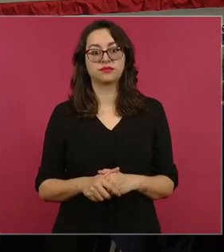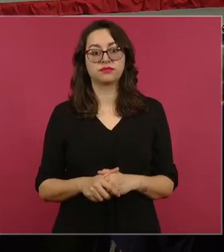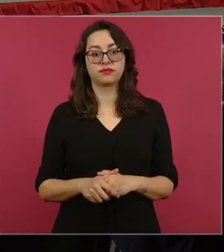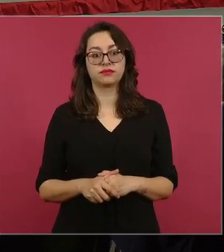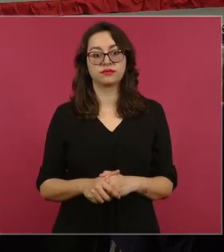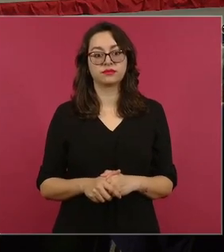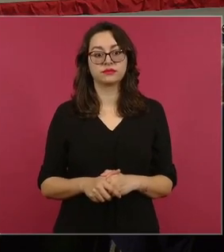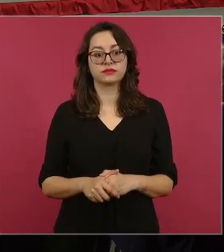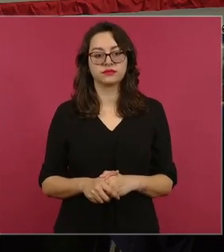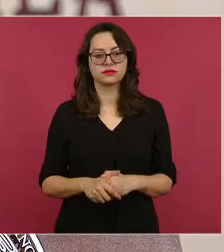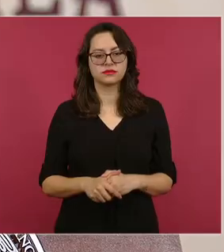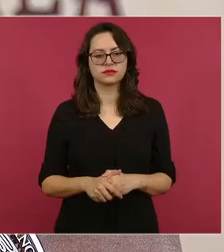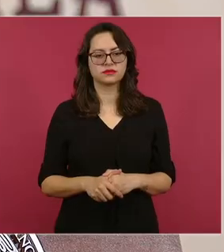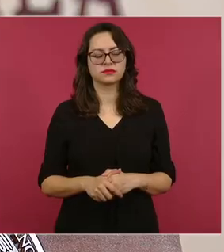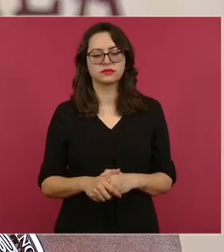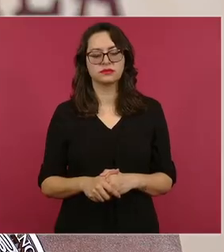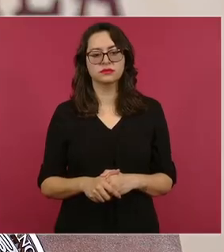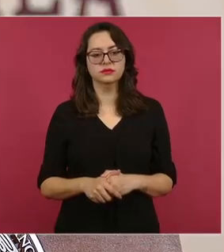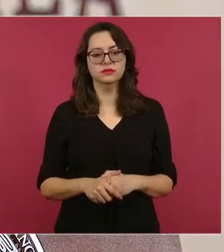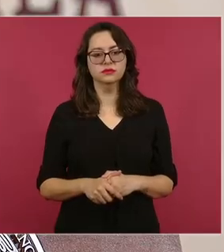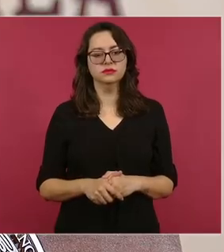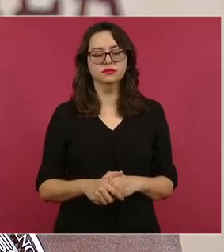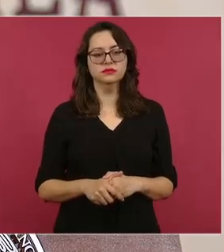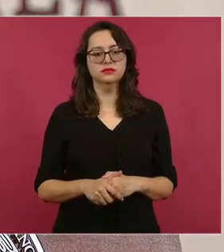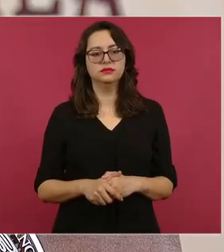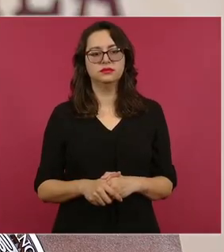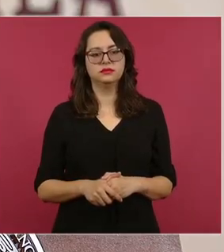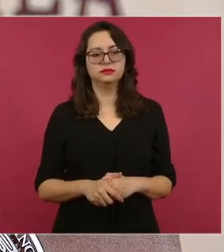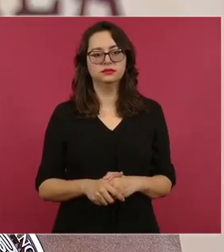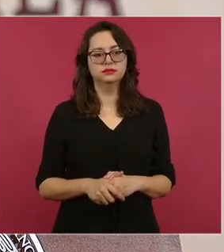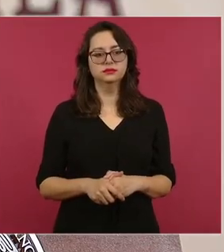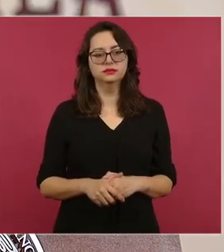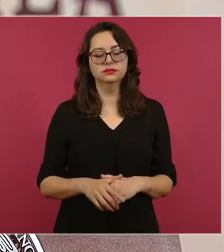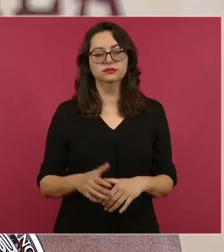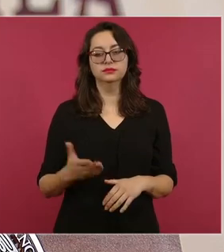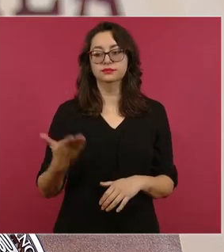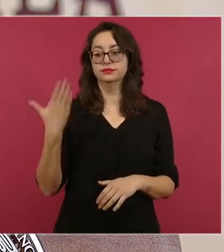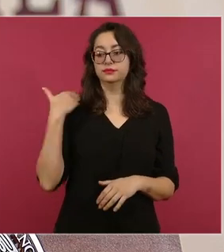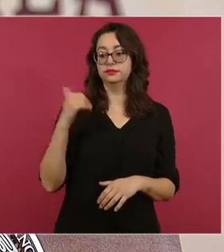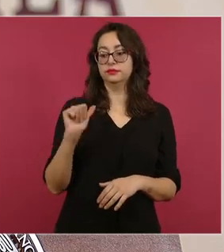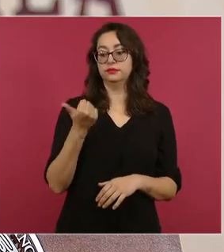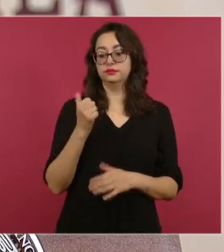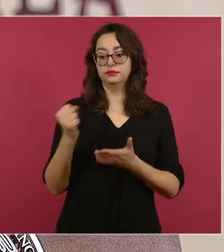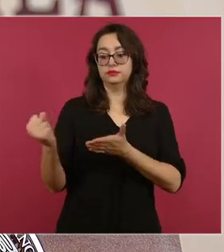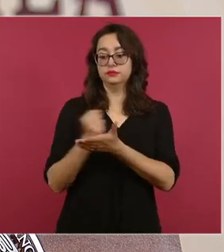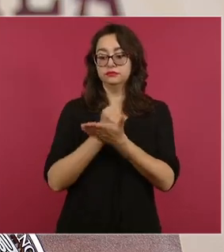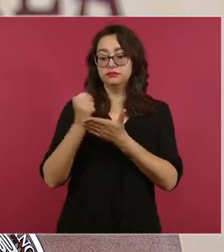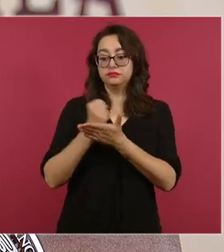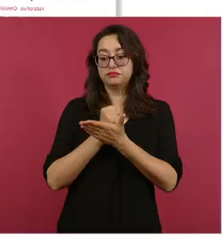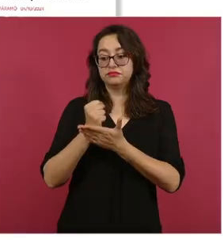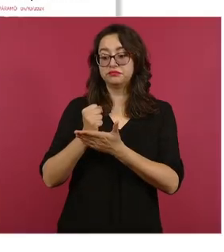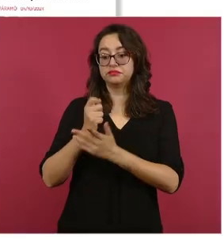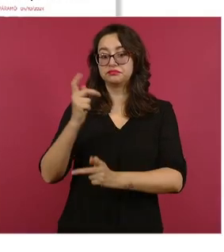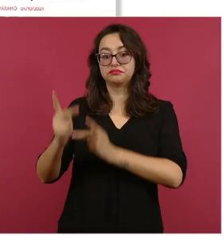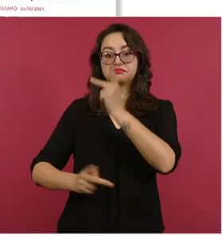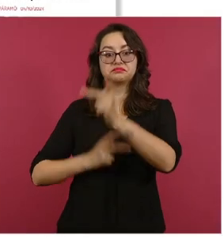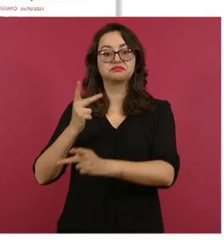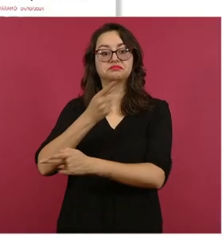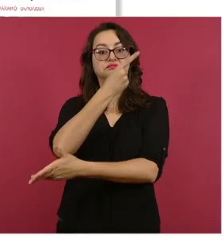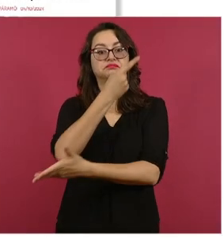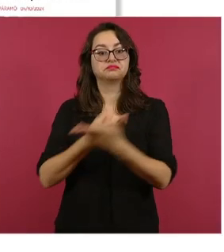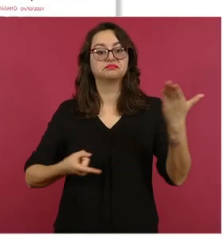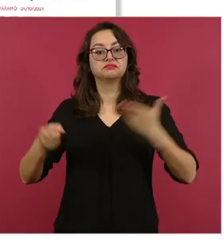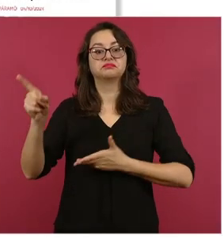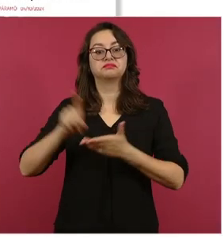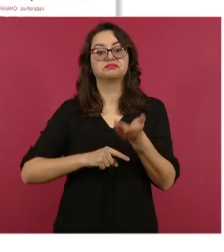Que el Banco de Exportaciones e Importaciones de Estados Unidos canceló en agosto un crédito a Pemex de unos